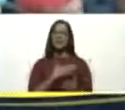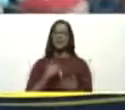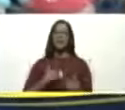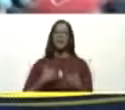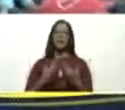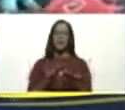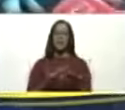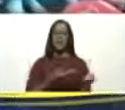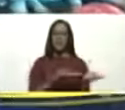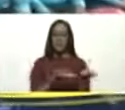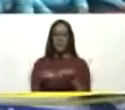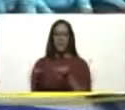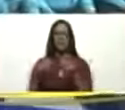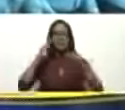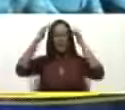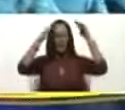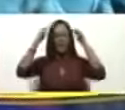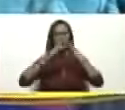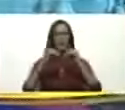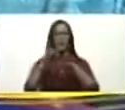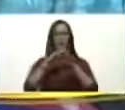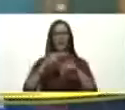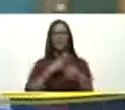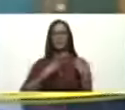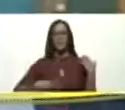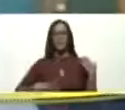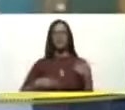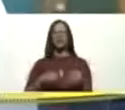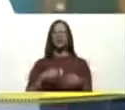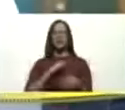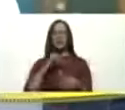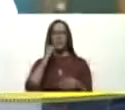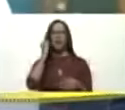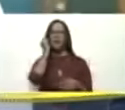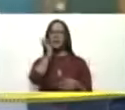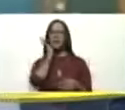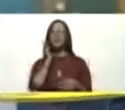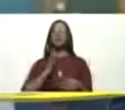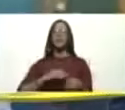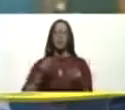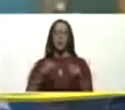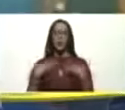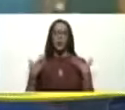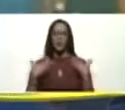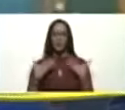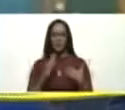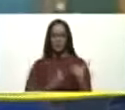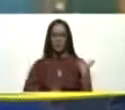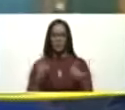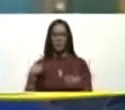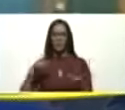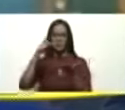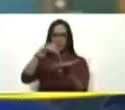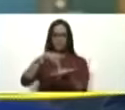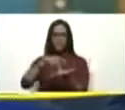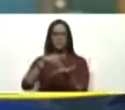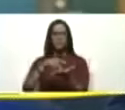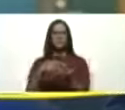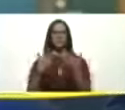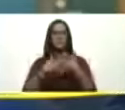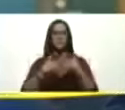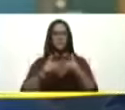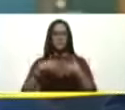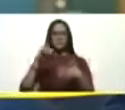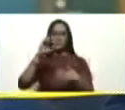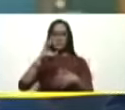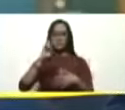bienvenida. Saludos a todos los ministros, a la vicepresidenta, a nuestra madrina. Bueno, estamos muy contentos, presidente, por tenerlo aquí en la empresa de CBG Cabelum,